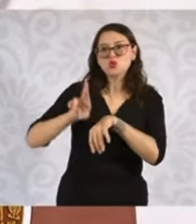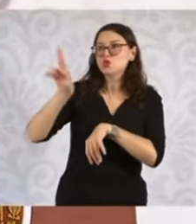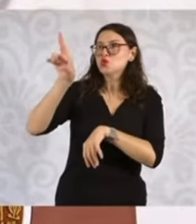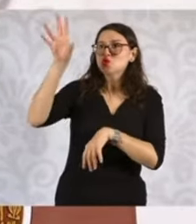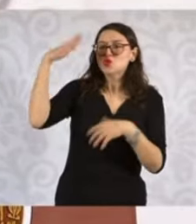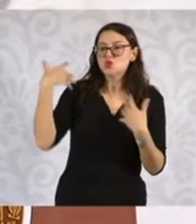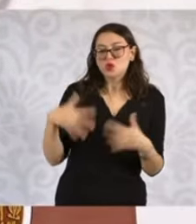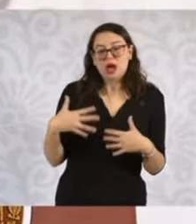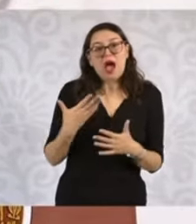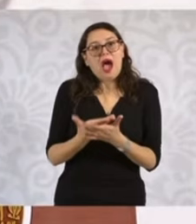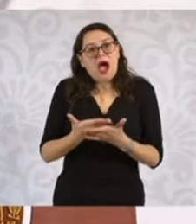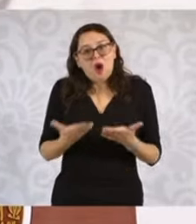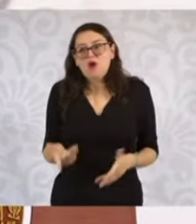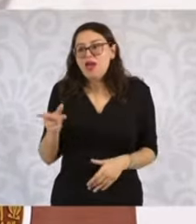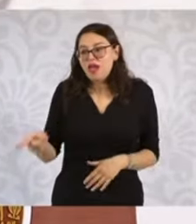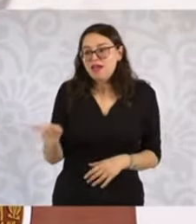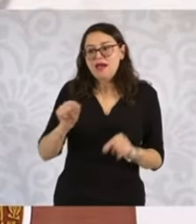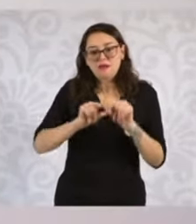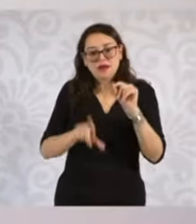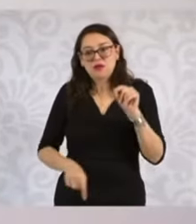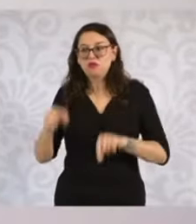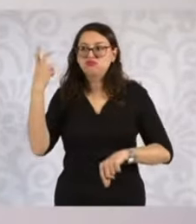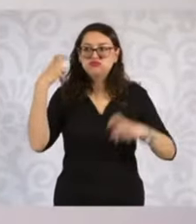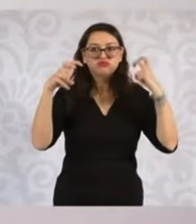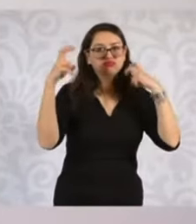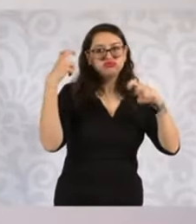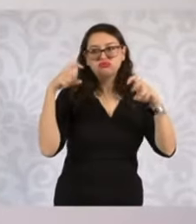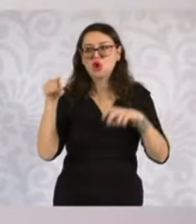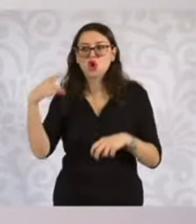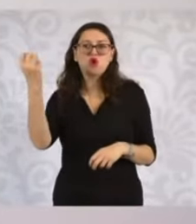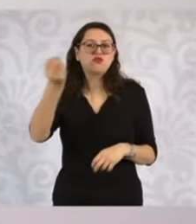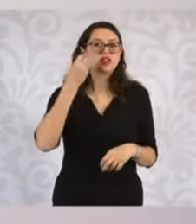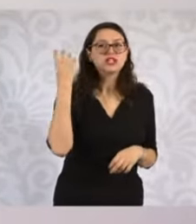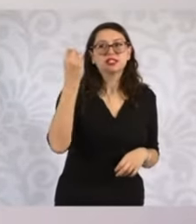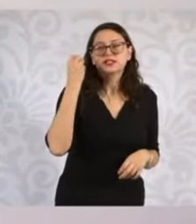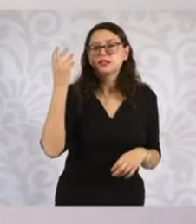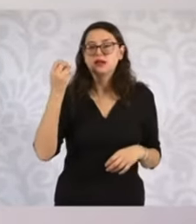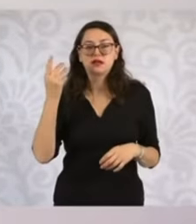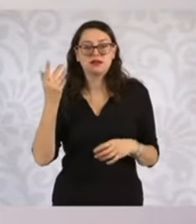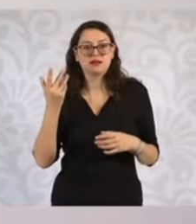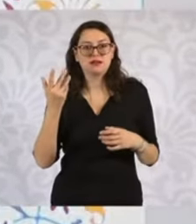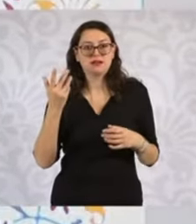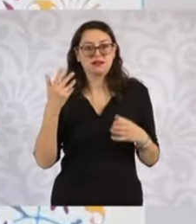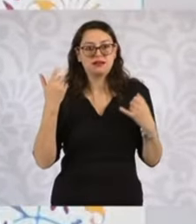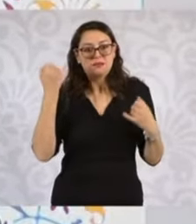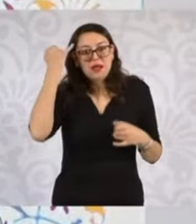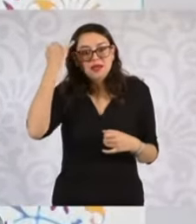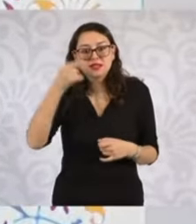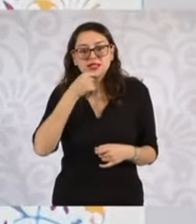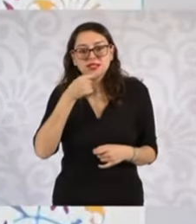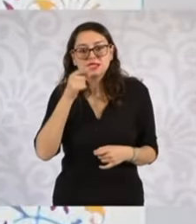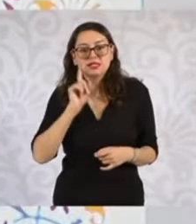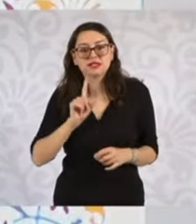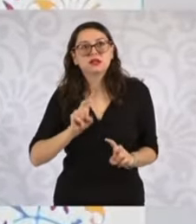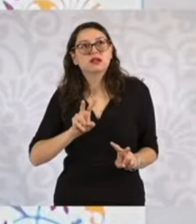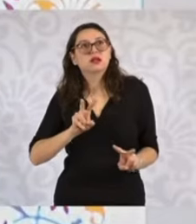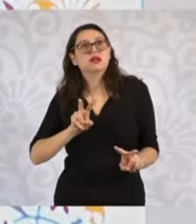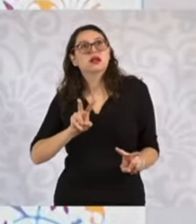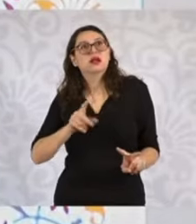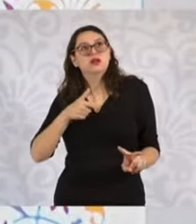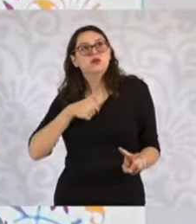las niñas, a los niños, pues imagínense cómo se le abre el panorama a una niña